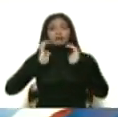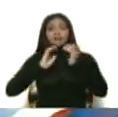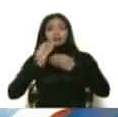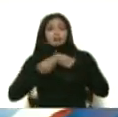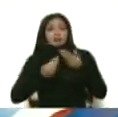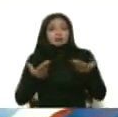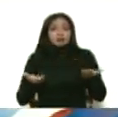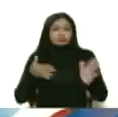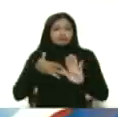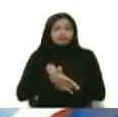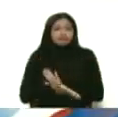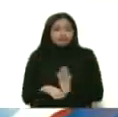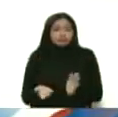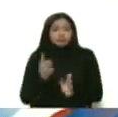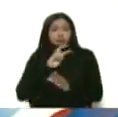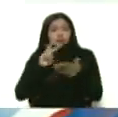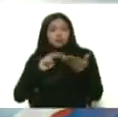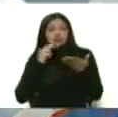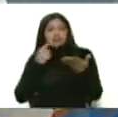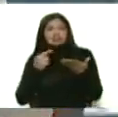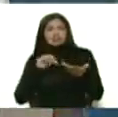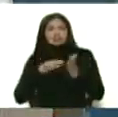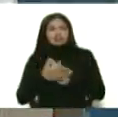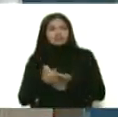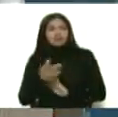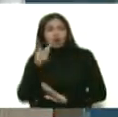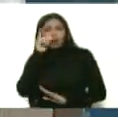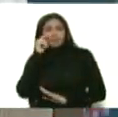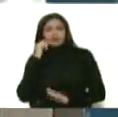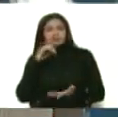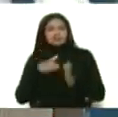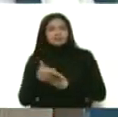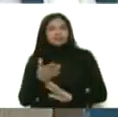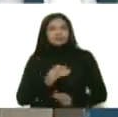hacer? Uno lee este tweet y dice, ¿de qué estará hablando este señor?